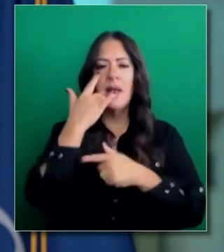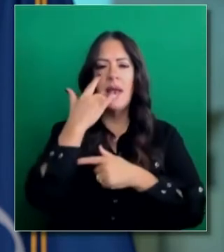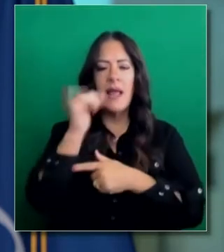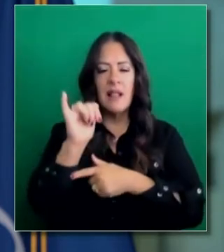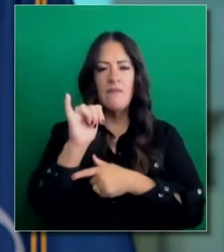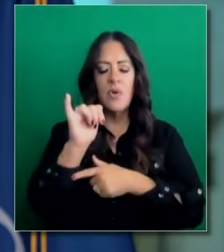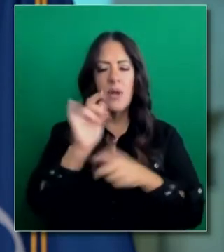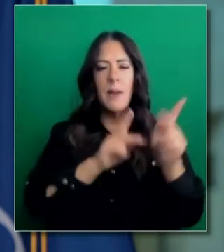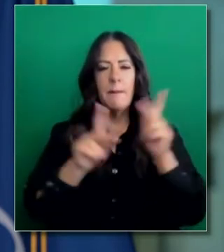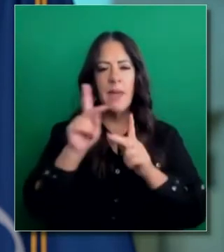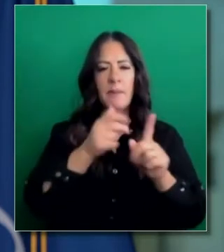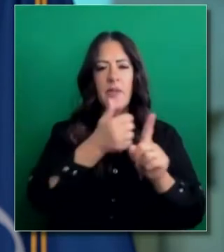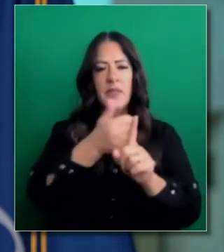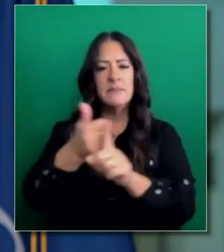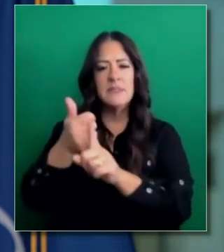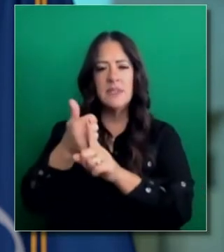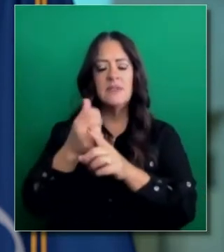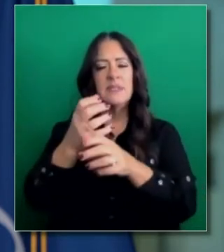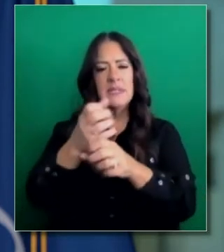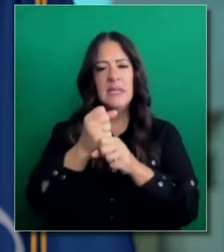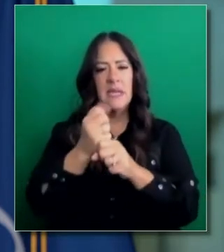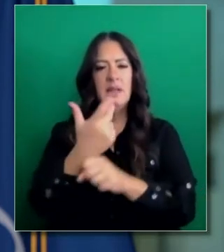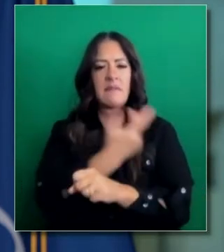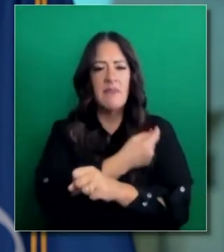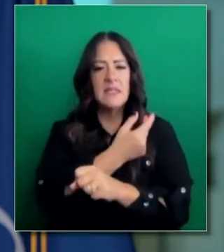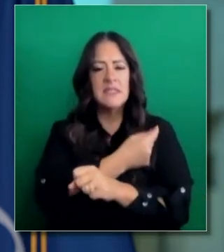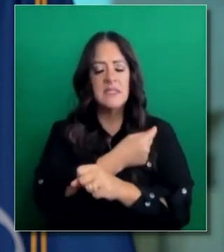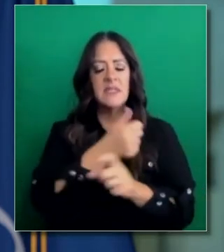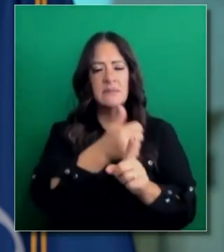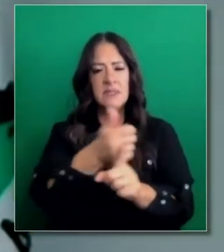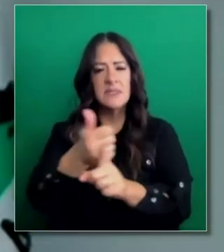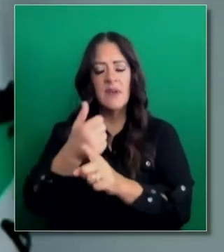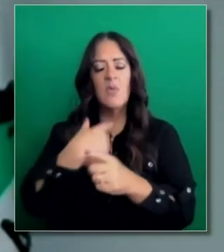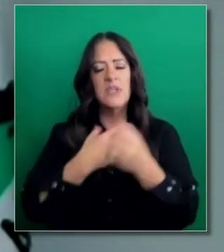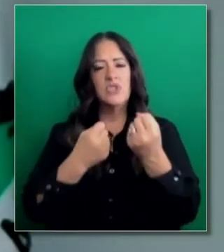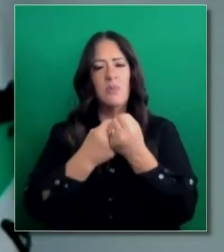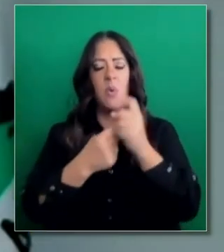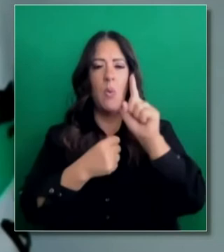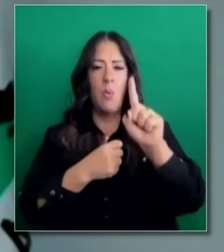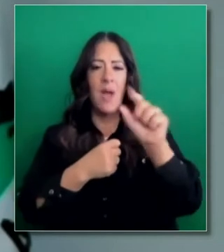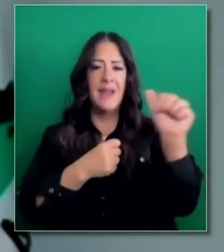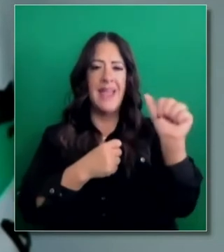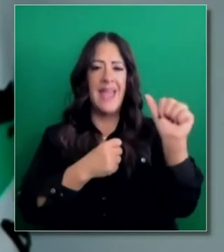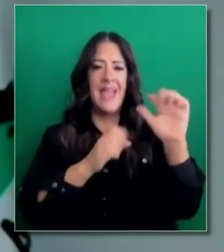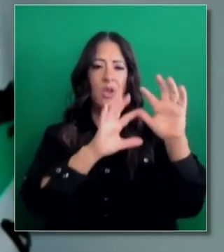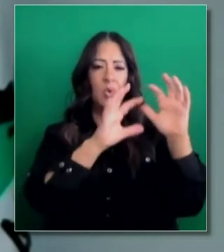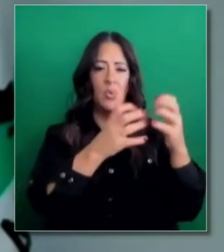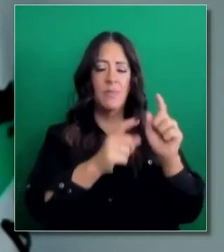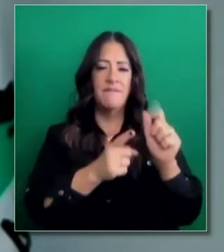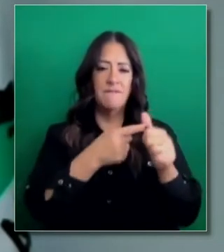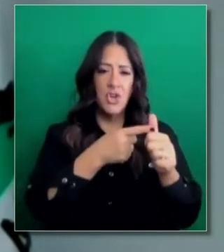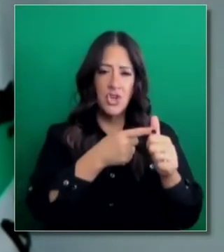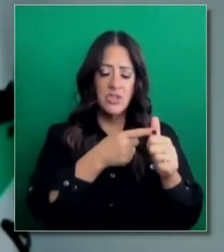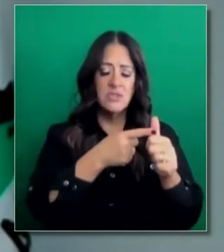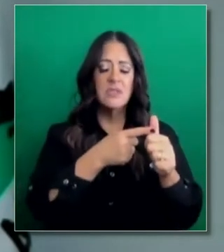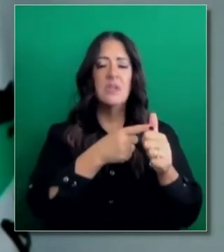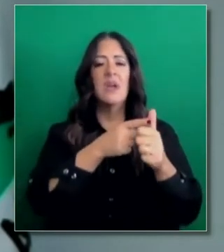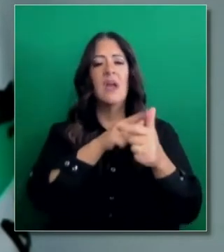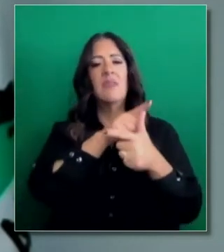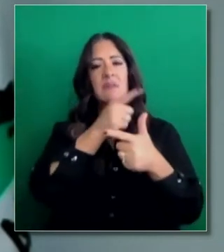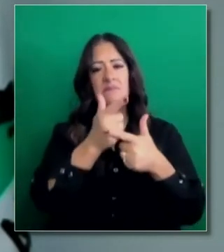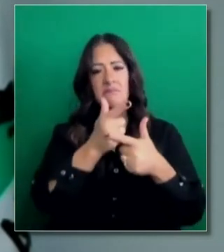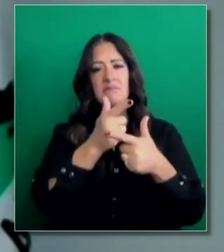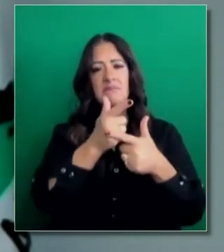los que vacunan sean vacunados primero apoyamos la prioridad 1 a esta